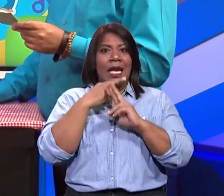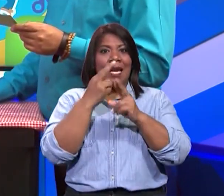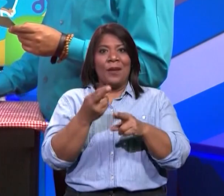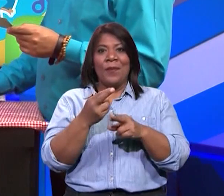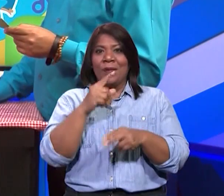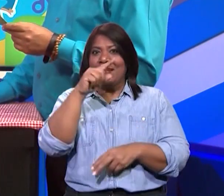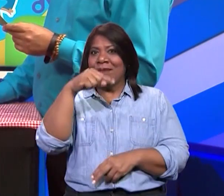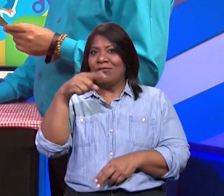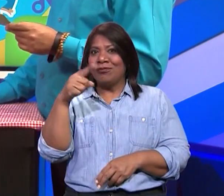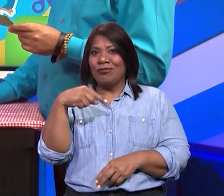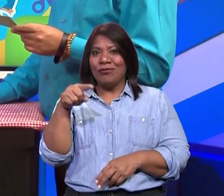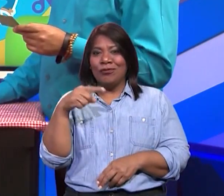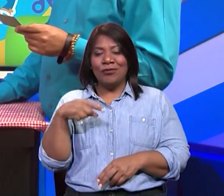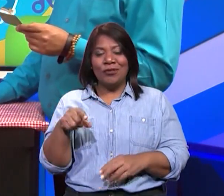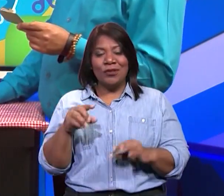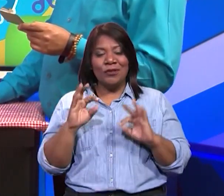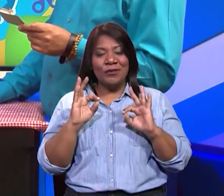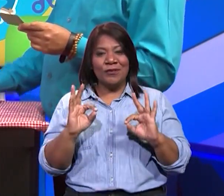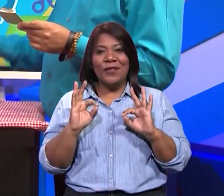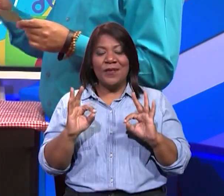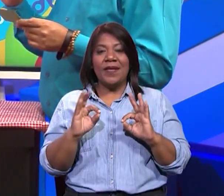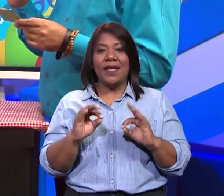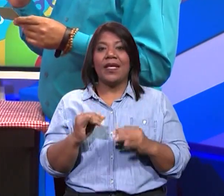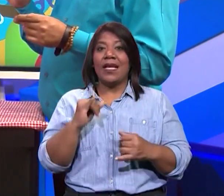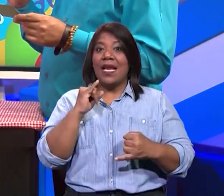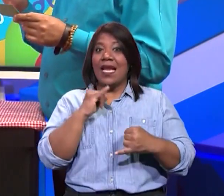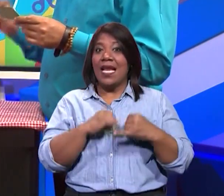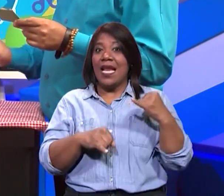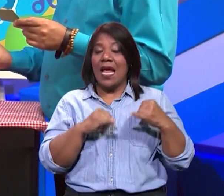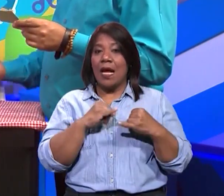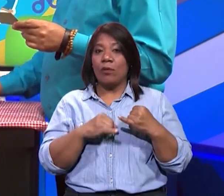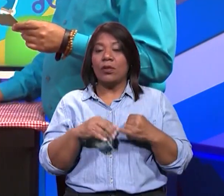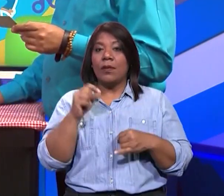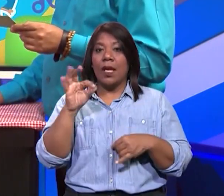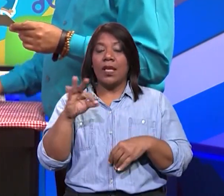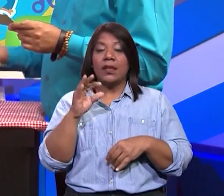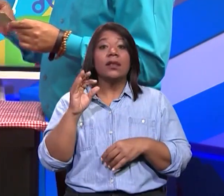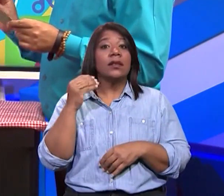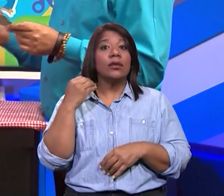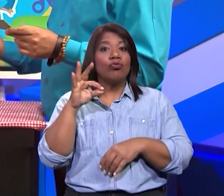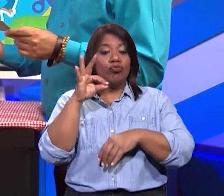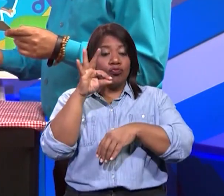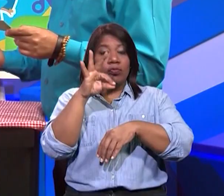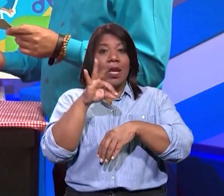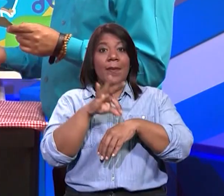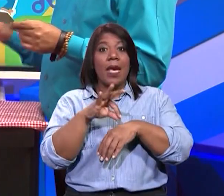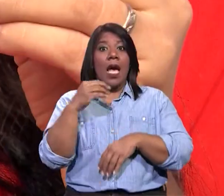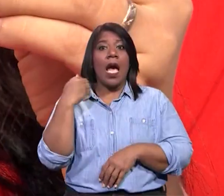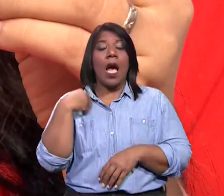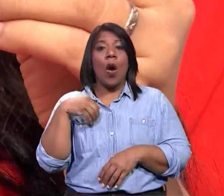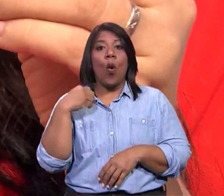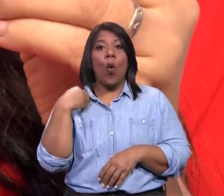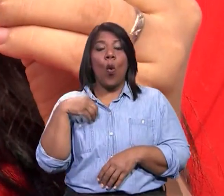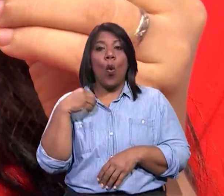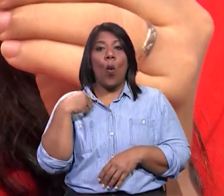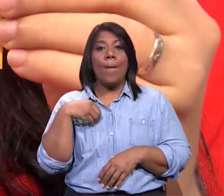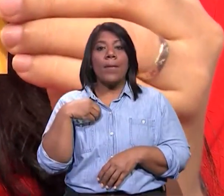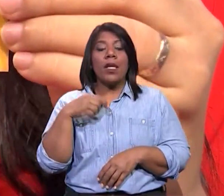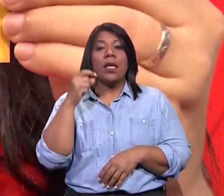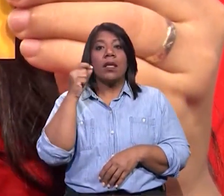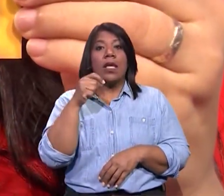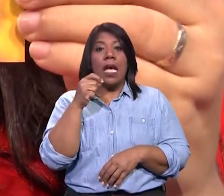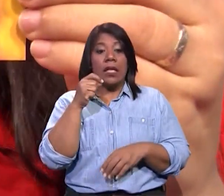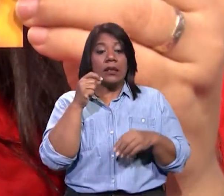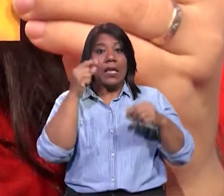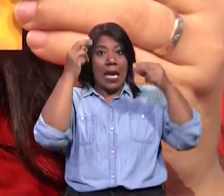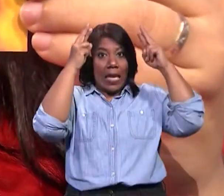Noemí. ¿Y ahora la tenemos la última que tenemos, que es una abeja macho, cuya función es fecundar a